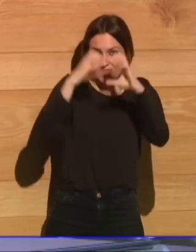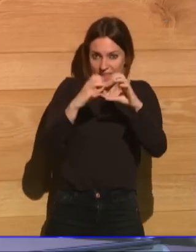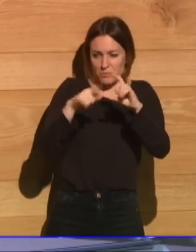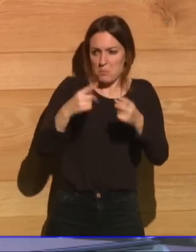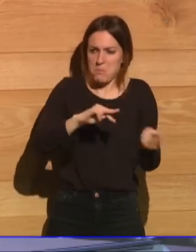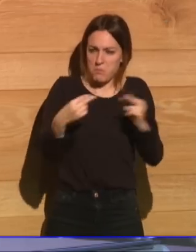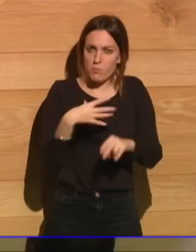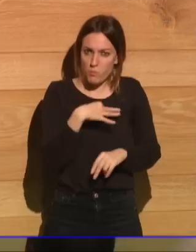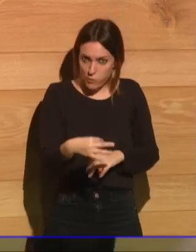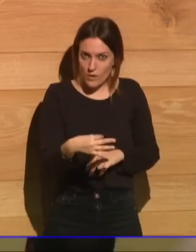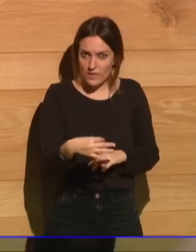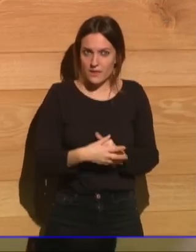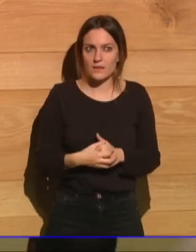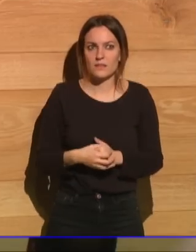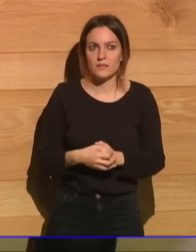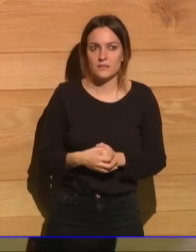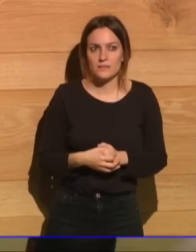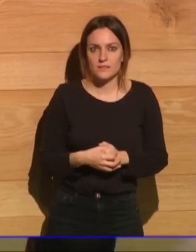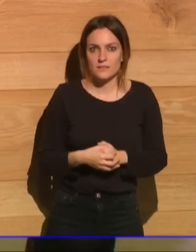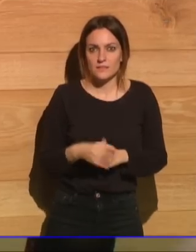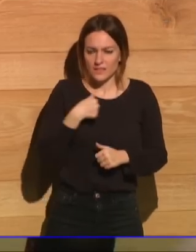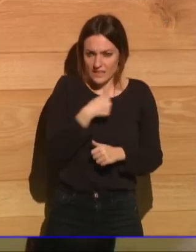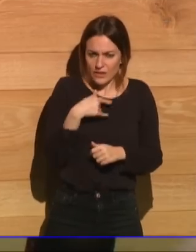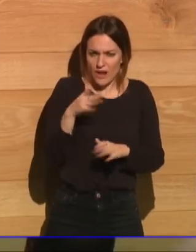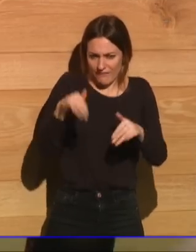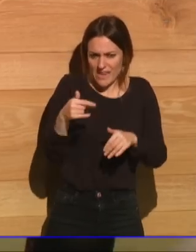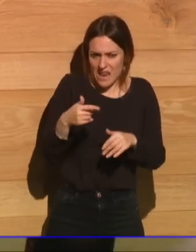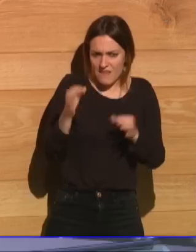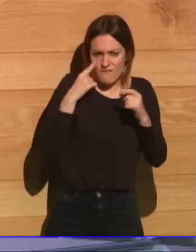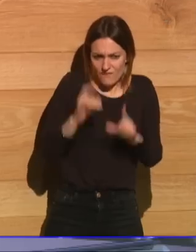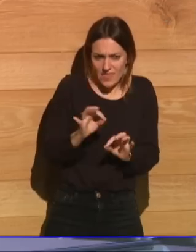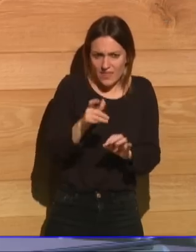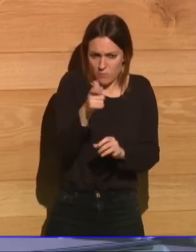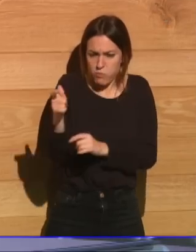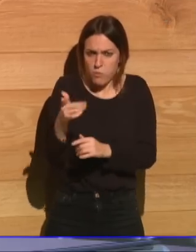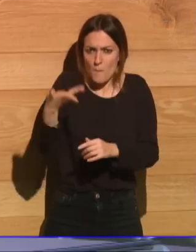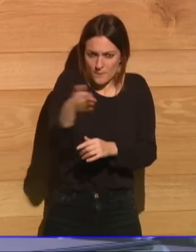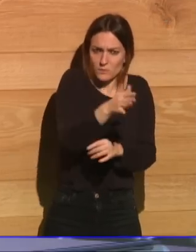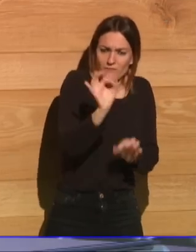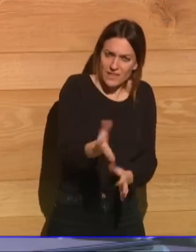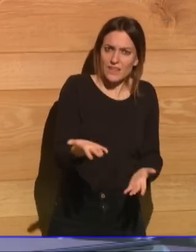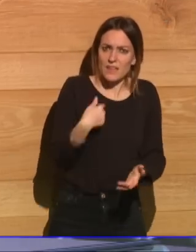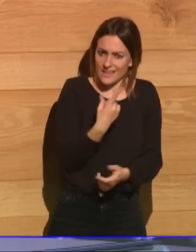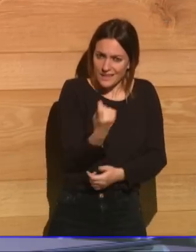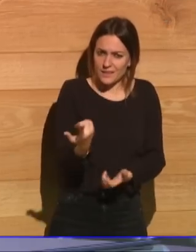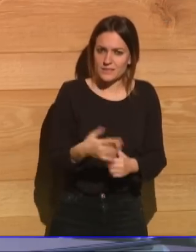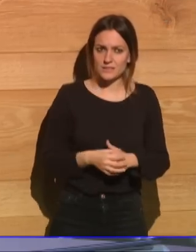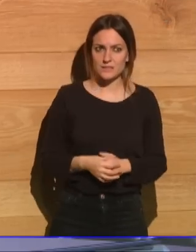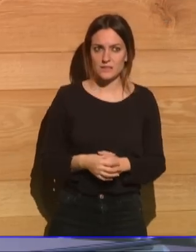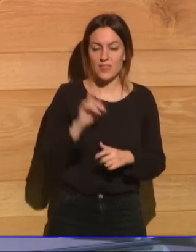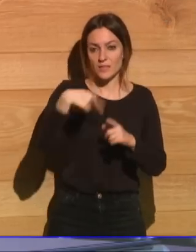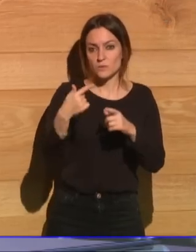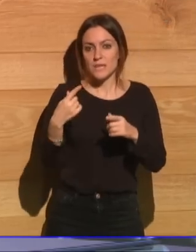rabia, digo, porque 100 balas, joder, que se maten, joder. Y por ejemplo el personaje de Jodie Foster, el de Tallulah, es que está